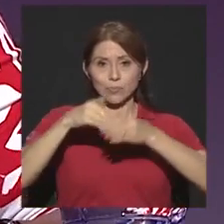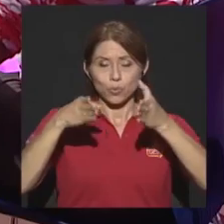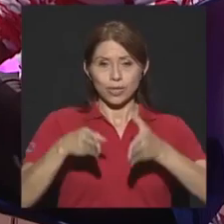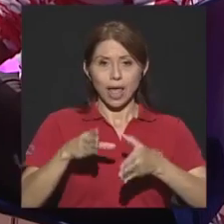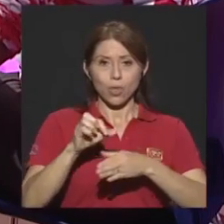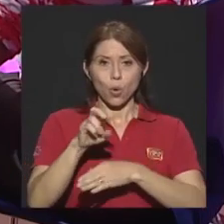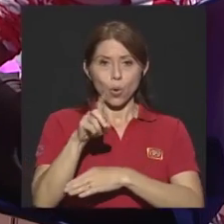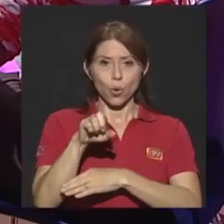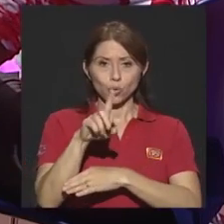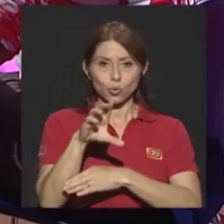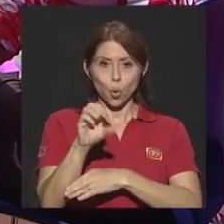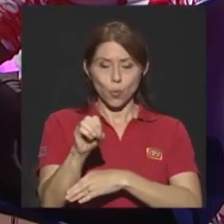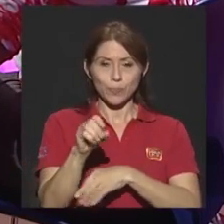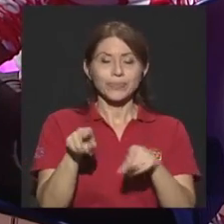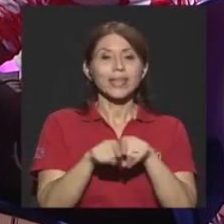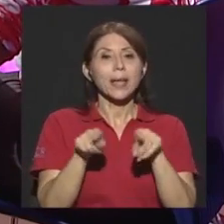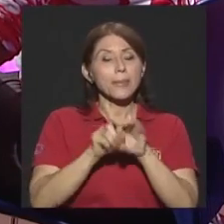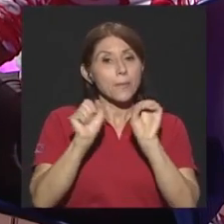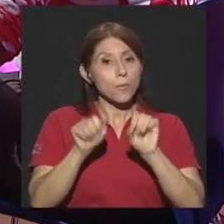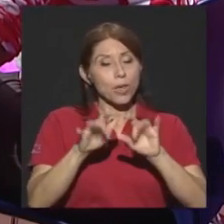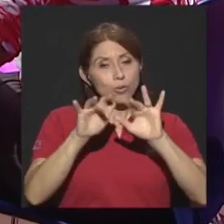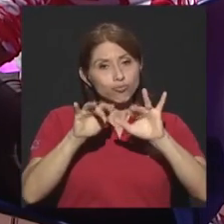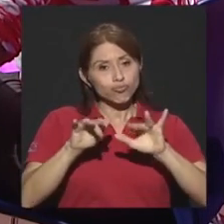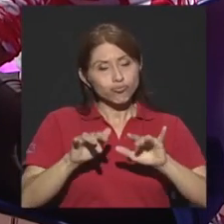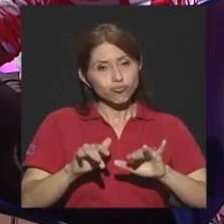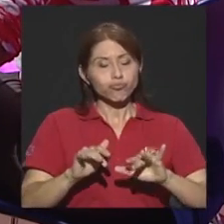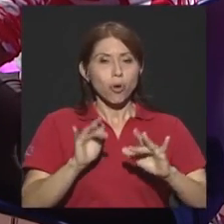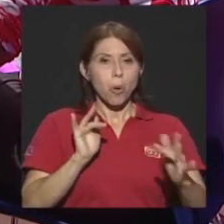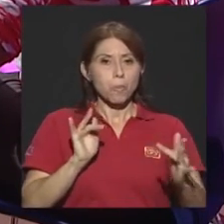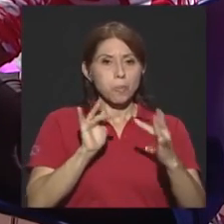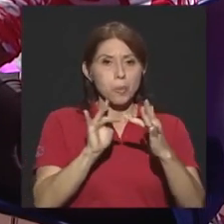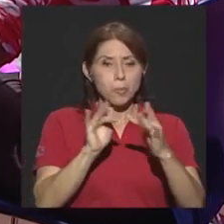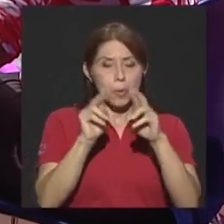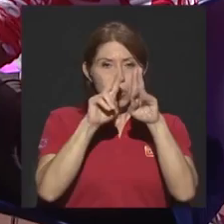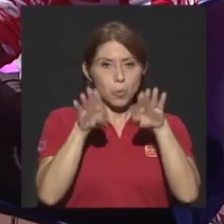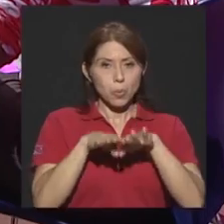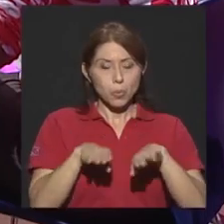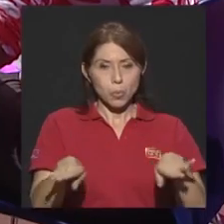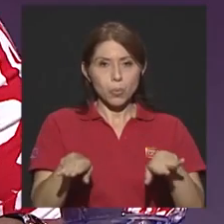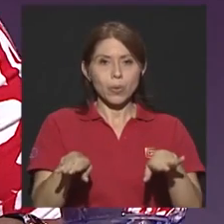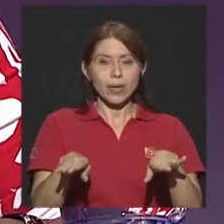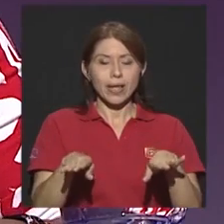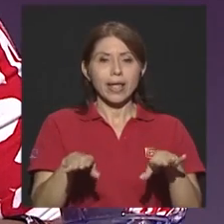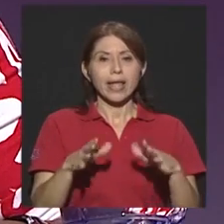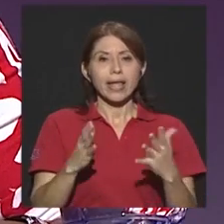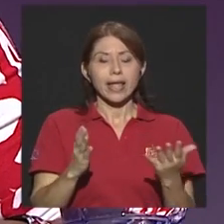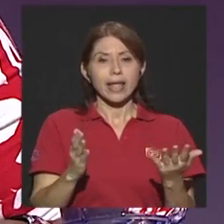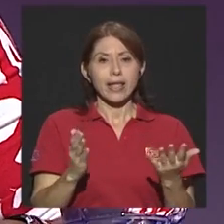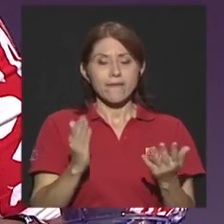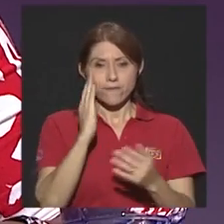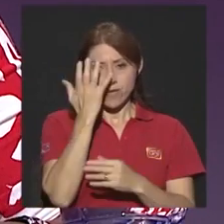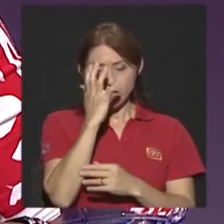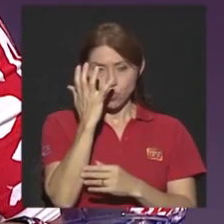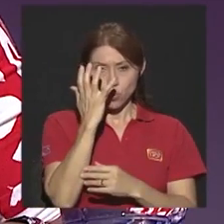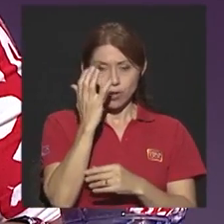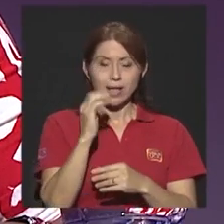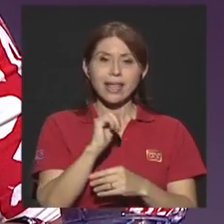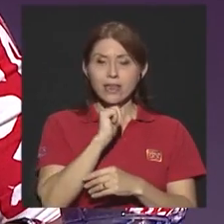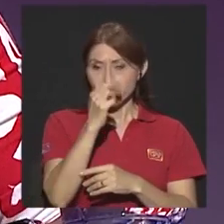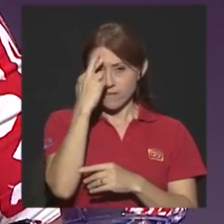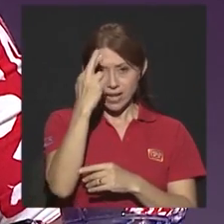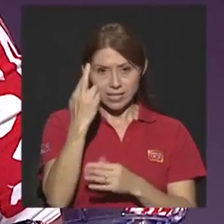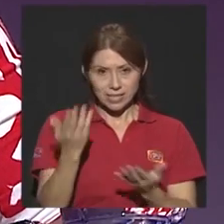Orozco. También puede escribirnos o seguirnos a través de nuestra página Facebook